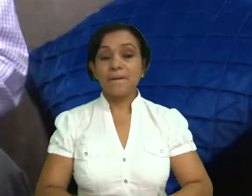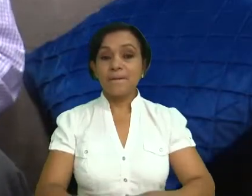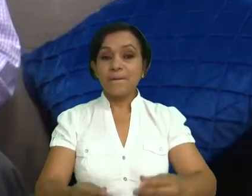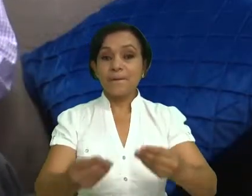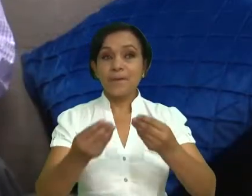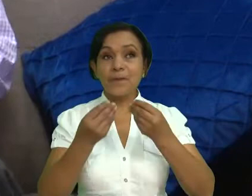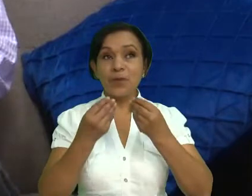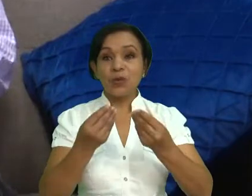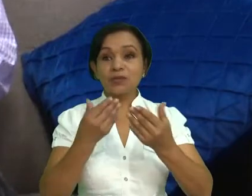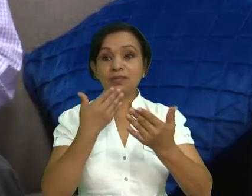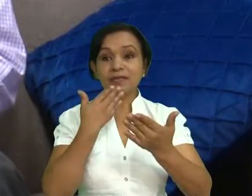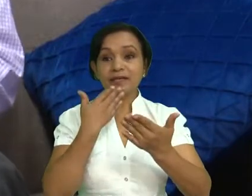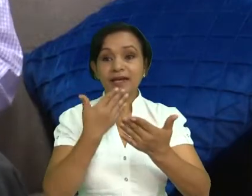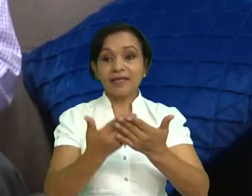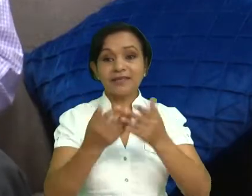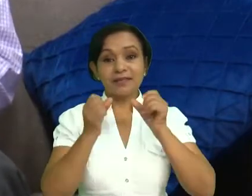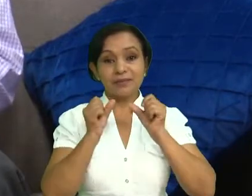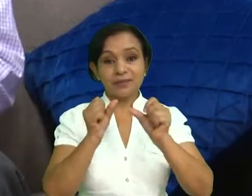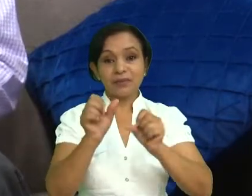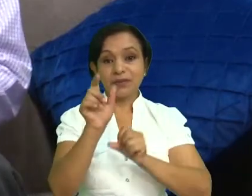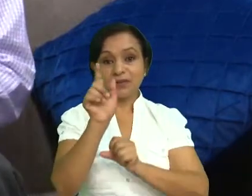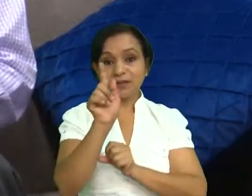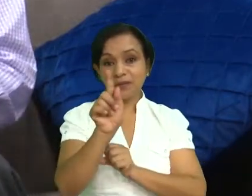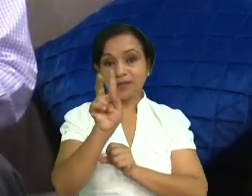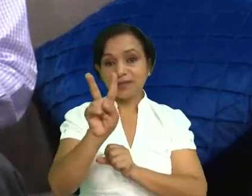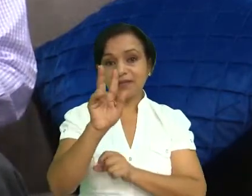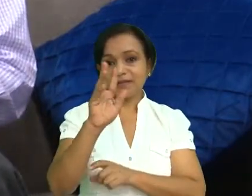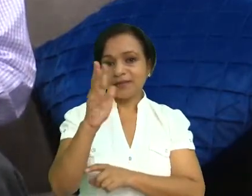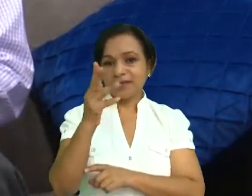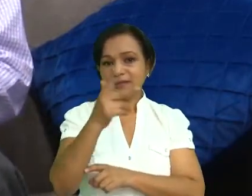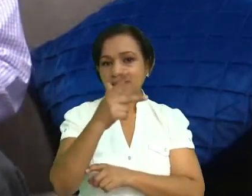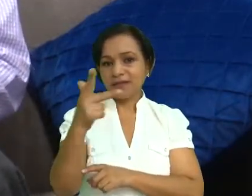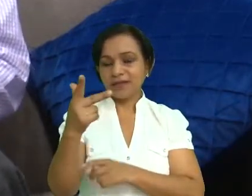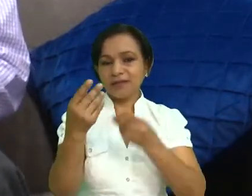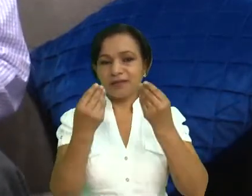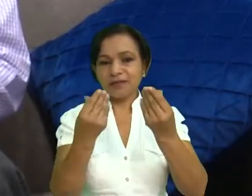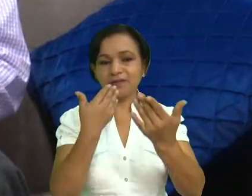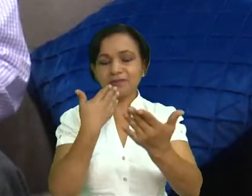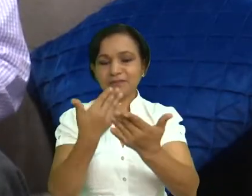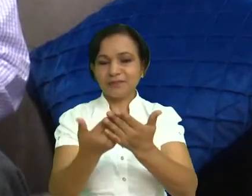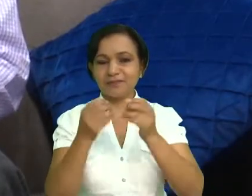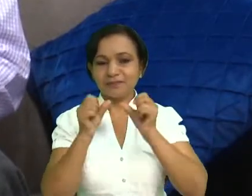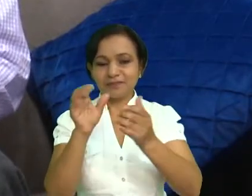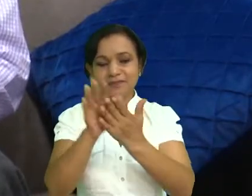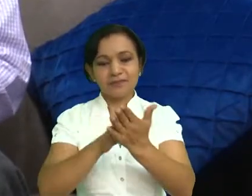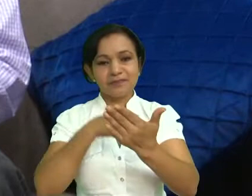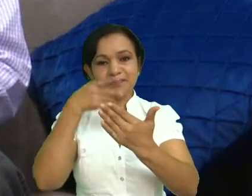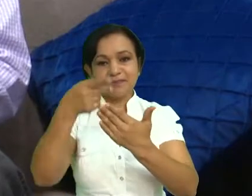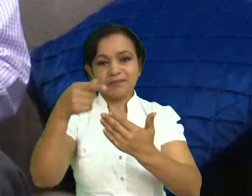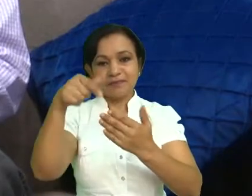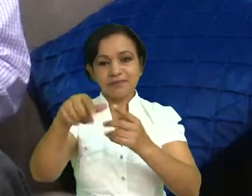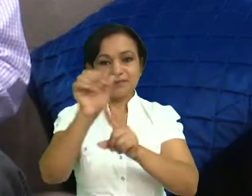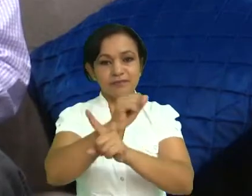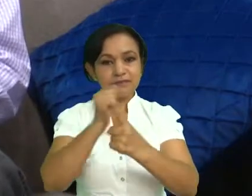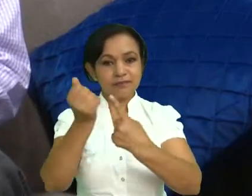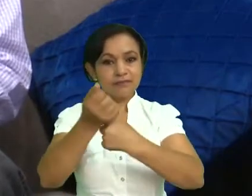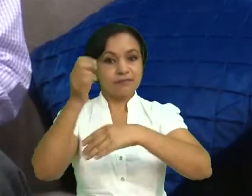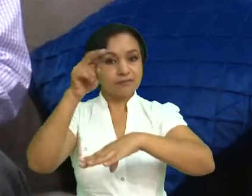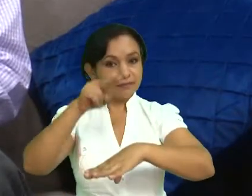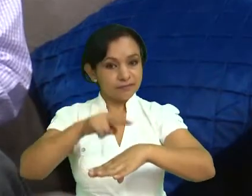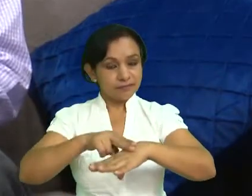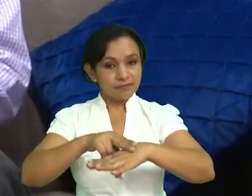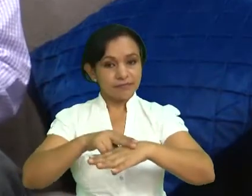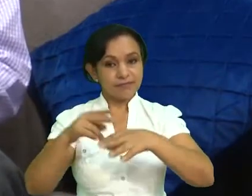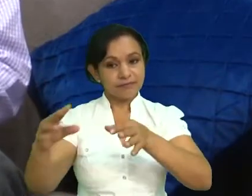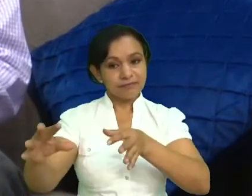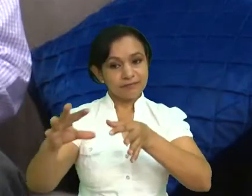Muchísimas gracias por continuar en sintonía del canal parlamentario. Muchísimas gracias por continuar acompañándonos en su programa desde el Parlamento. Pues con